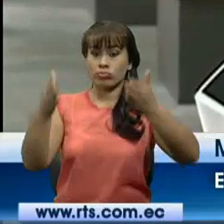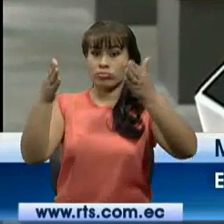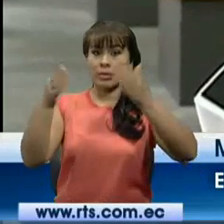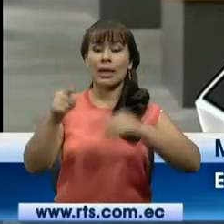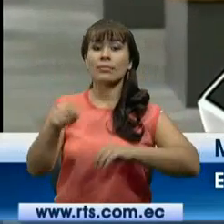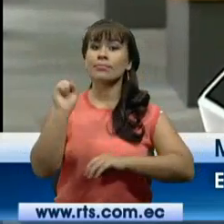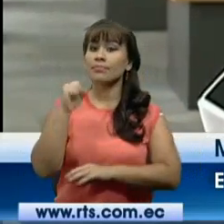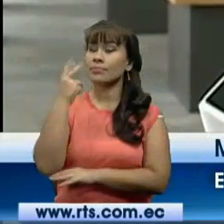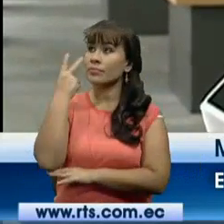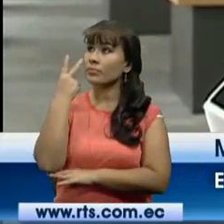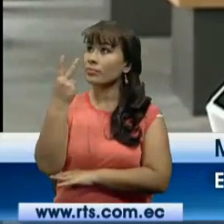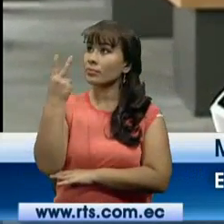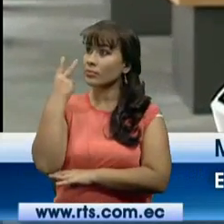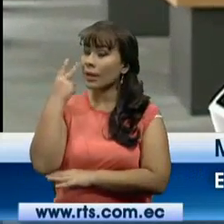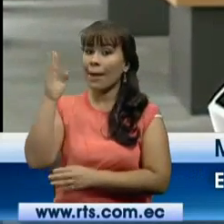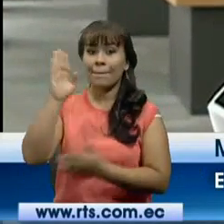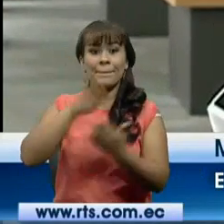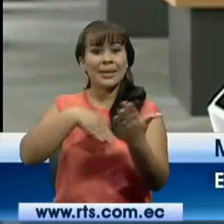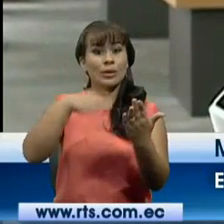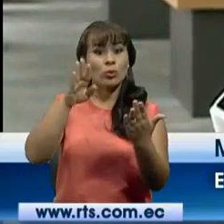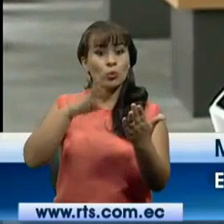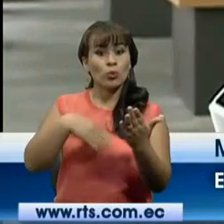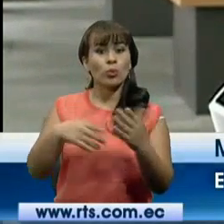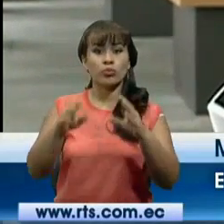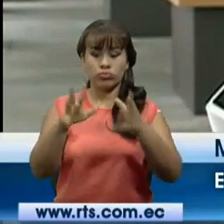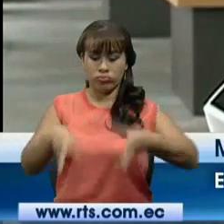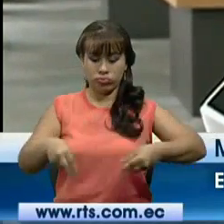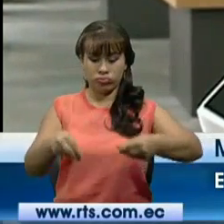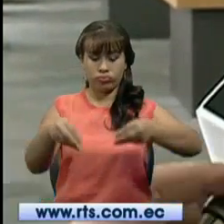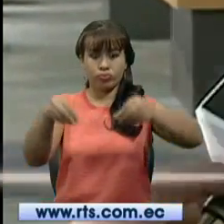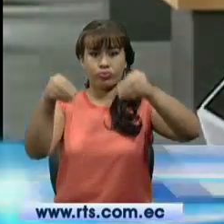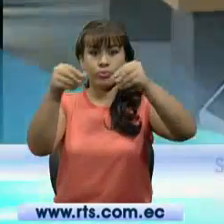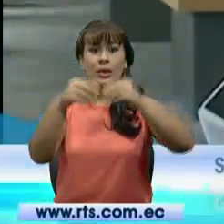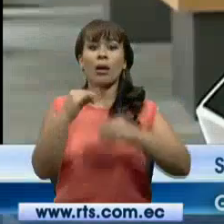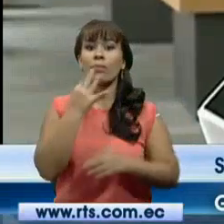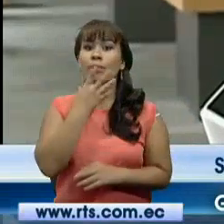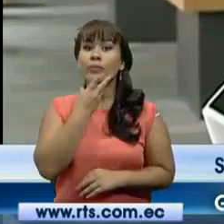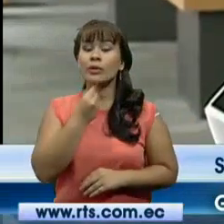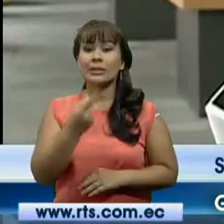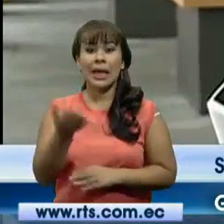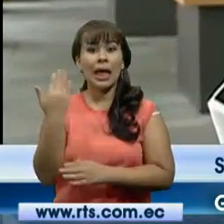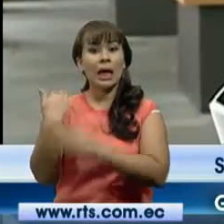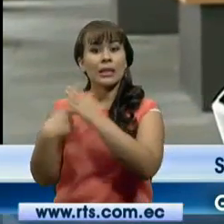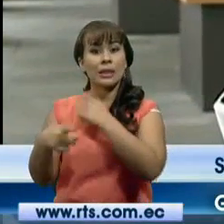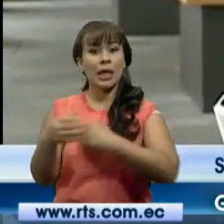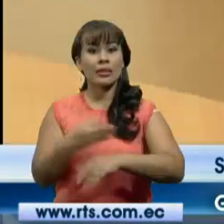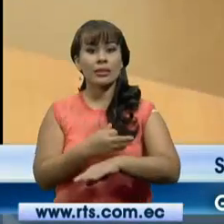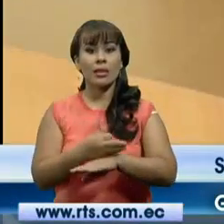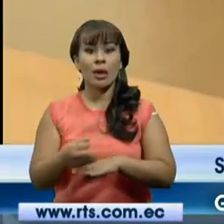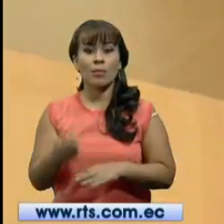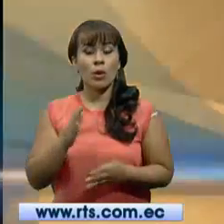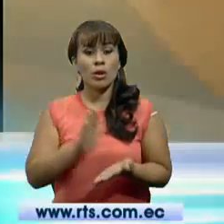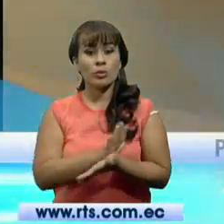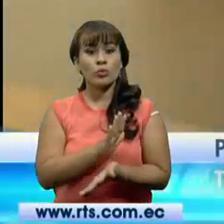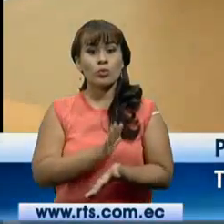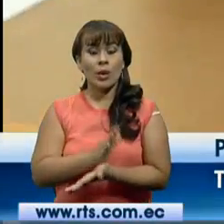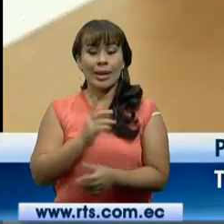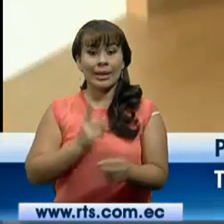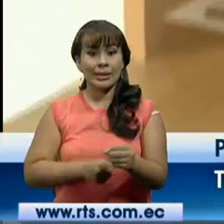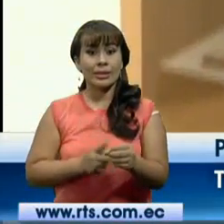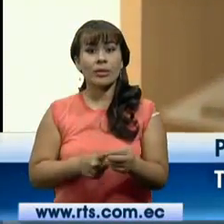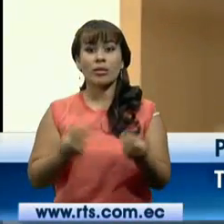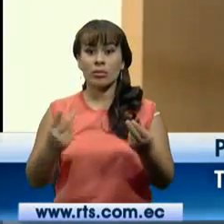poder observar pinturas, esculturas de arte religioso de la época colonial de la escuela quiteña. Imágenes